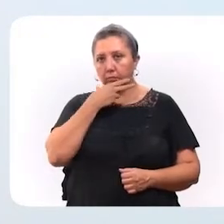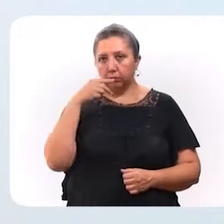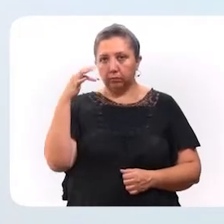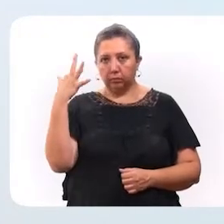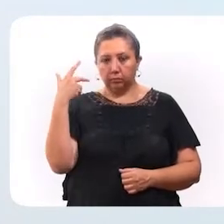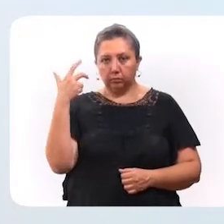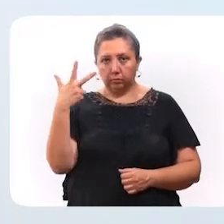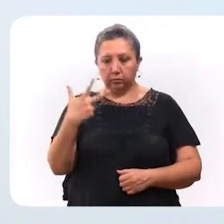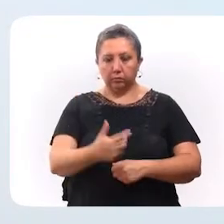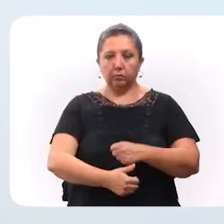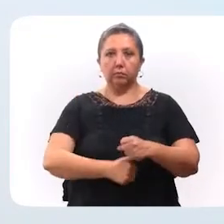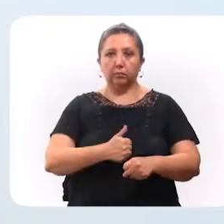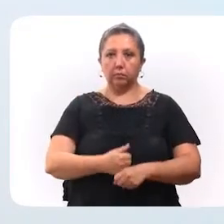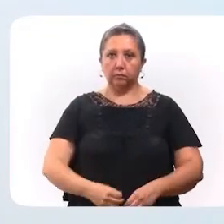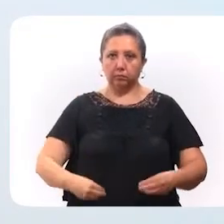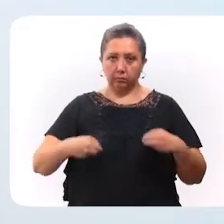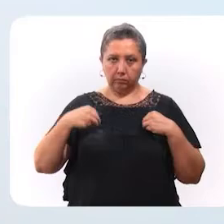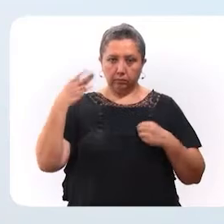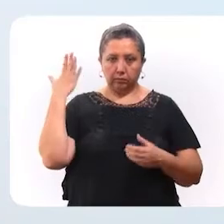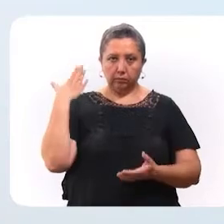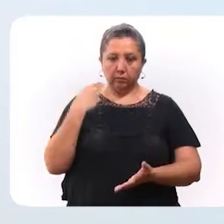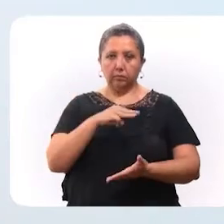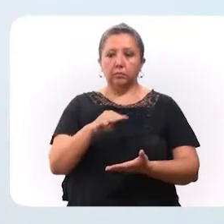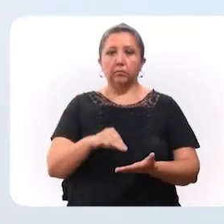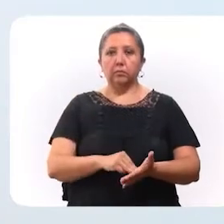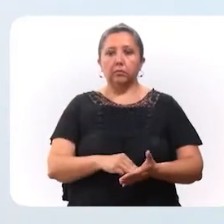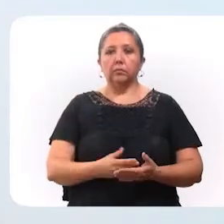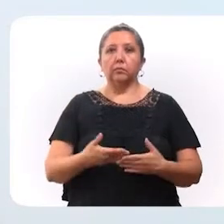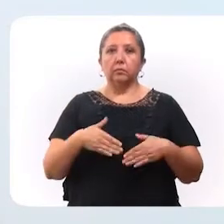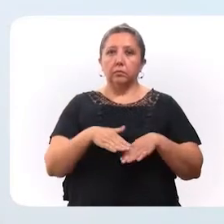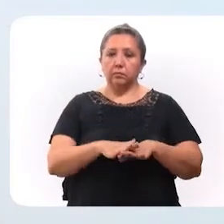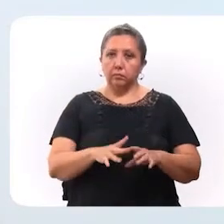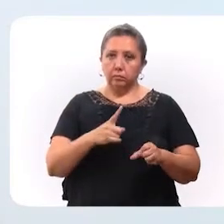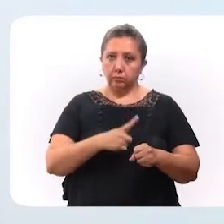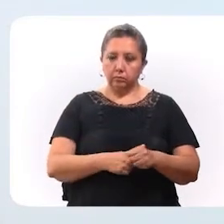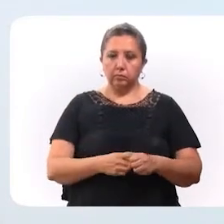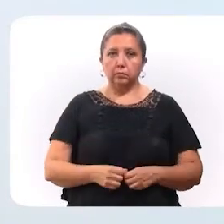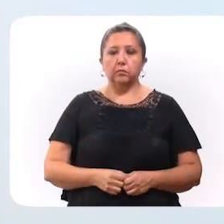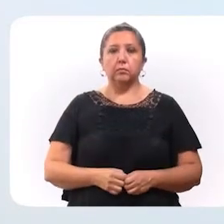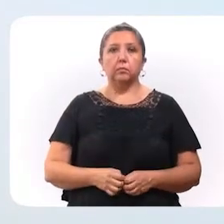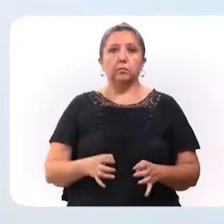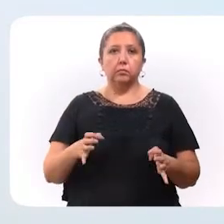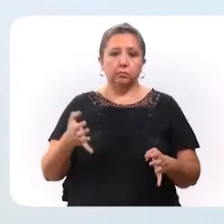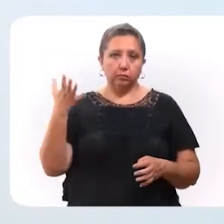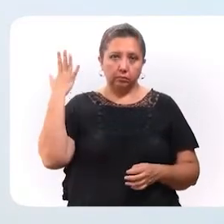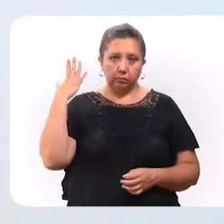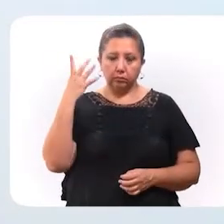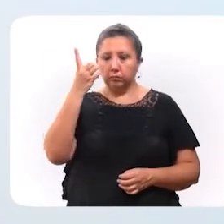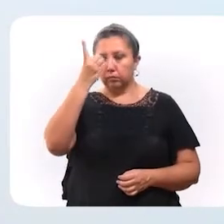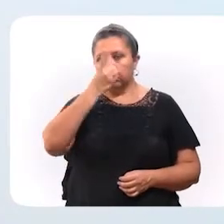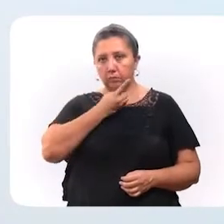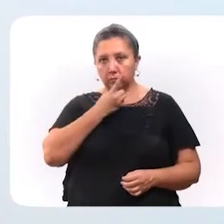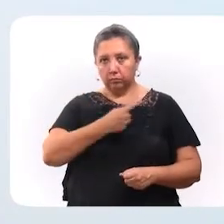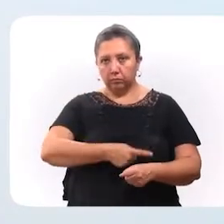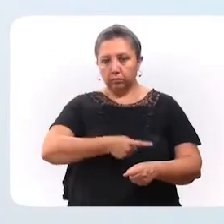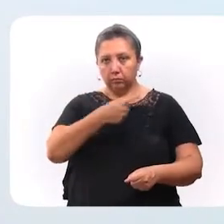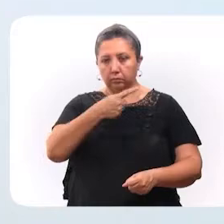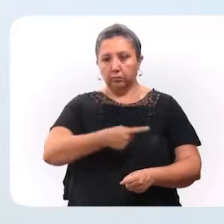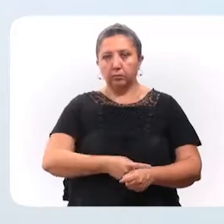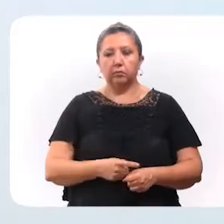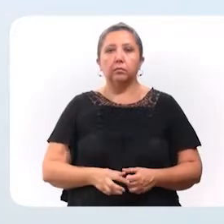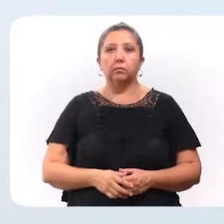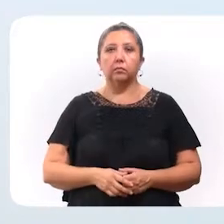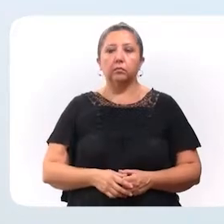de 58 años que residía en Mérida. Entre sus principales enfermedades se encontraba diabetes e